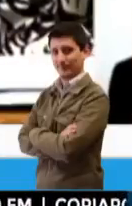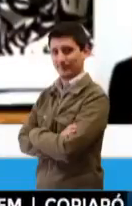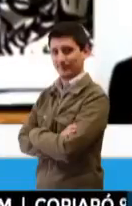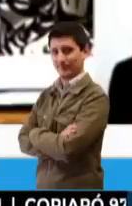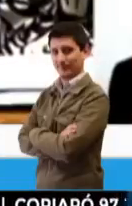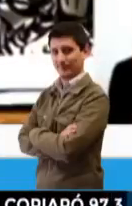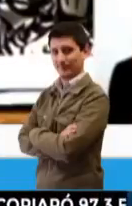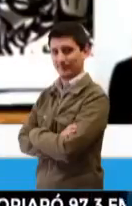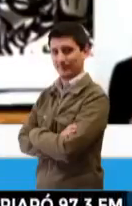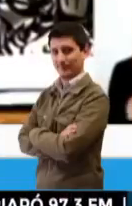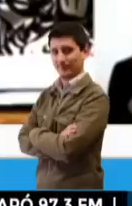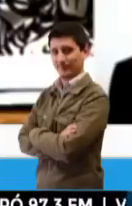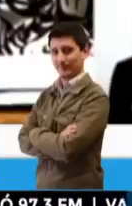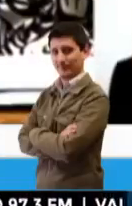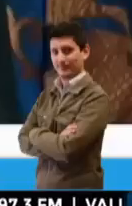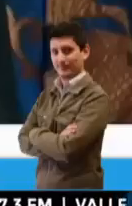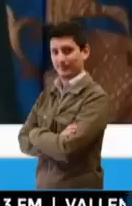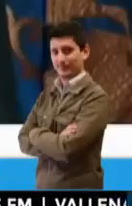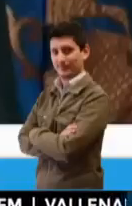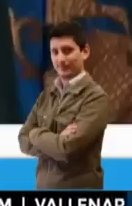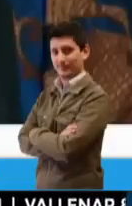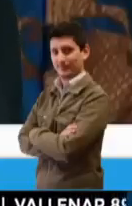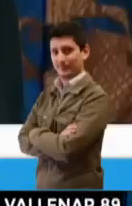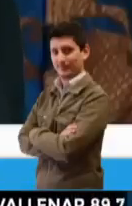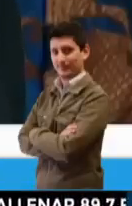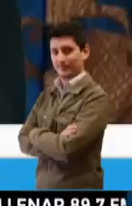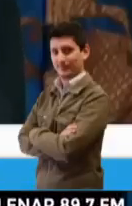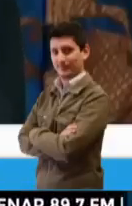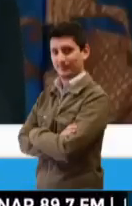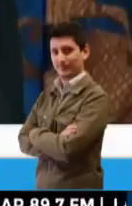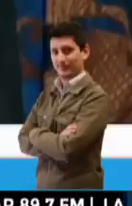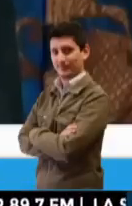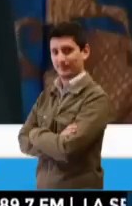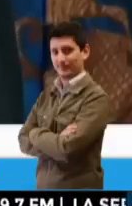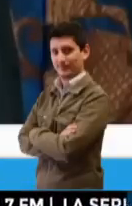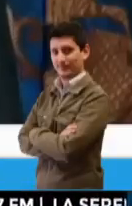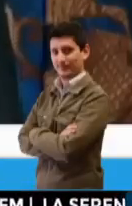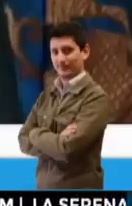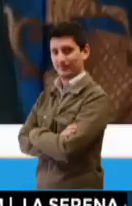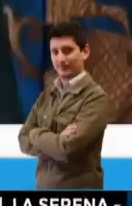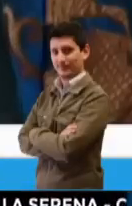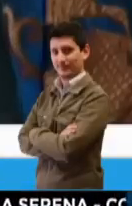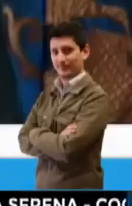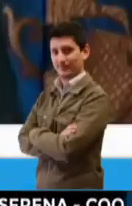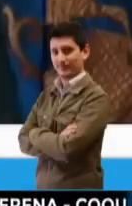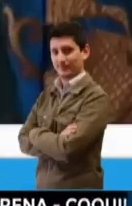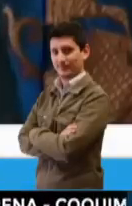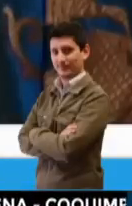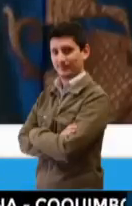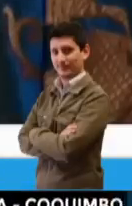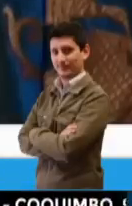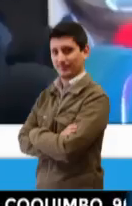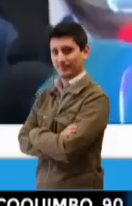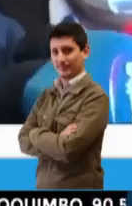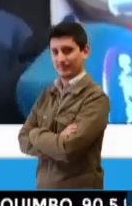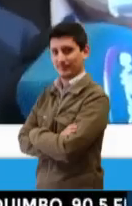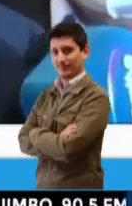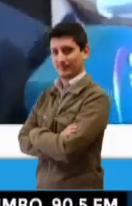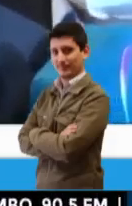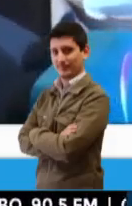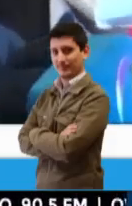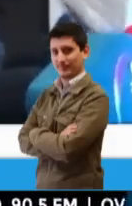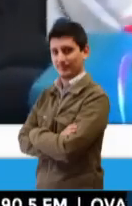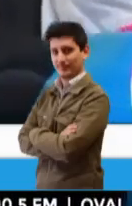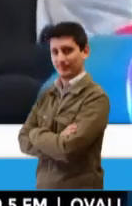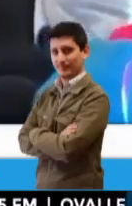auditores también deben saber esto, ¿no? En el Congreso a Jackson se le mira como un ministro gestor en dos ministerios. Recordemos que